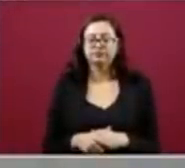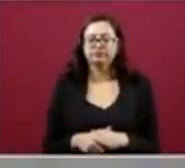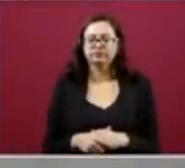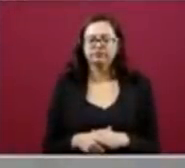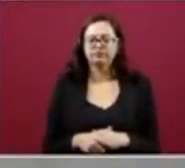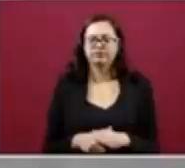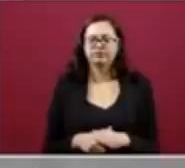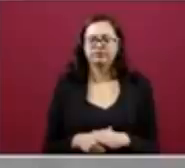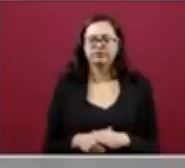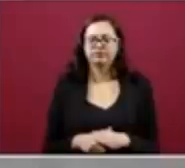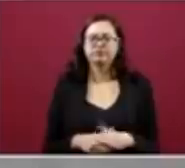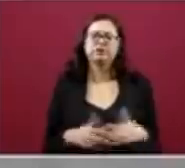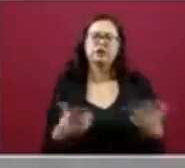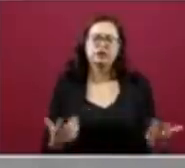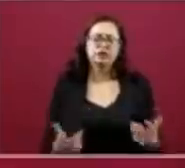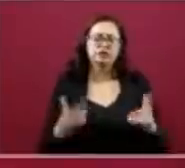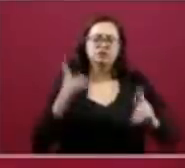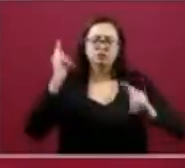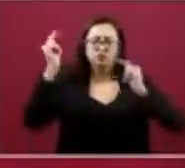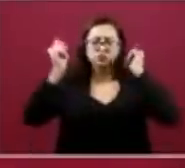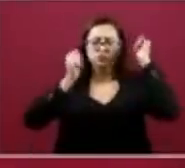en centros turísticos